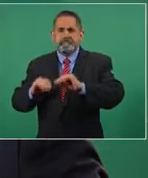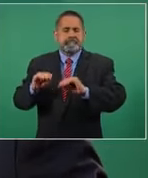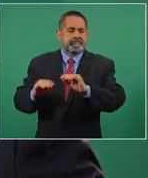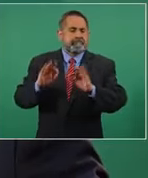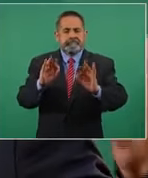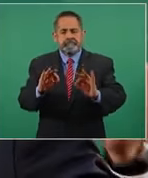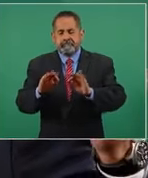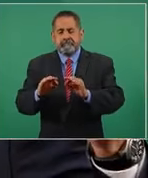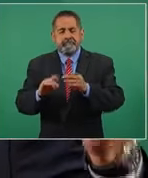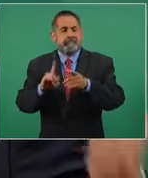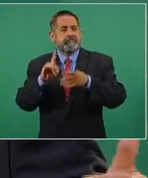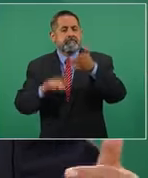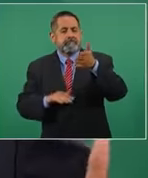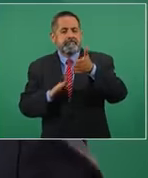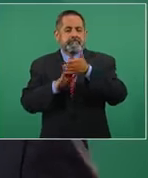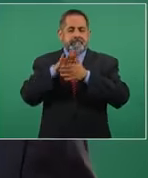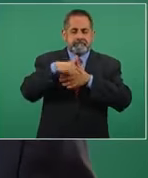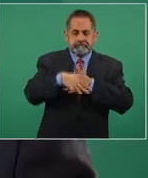presas,